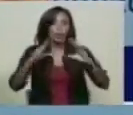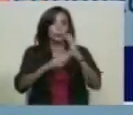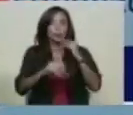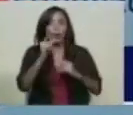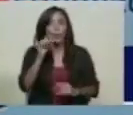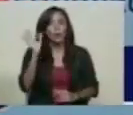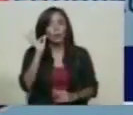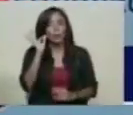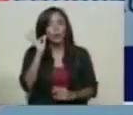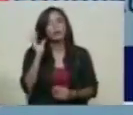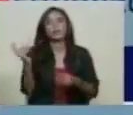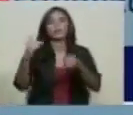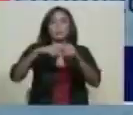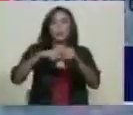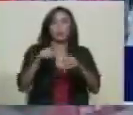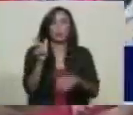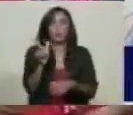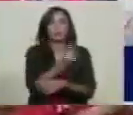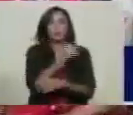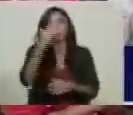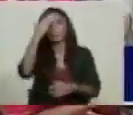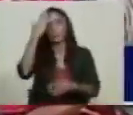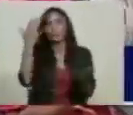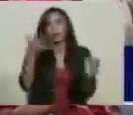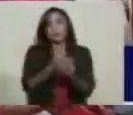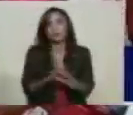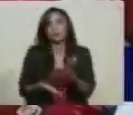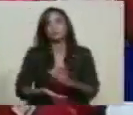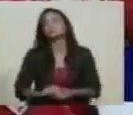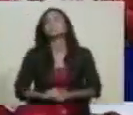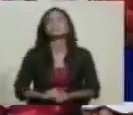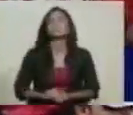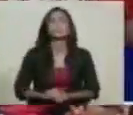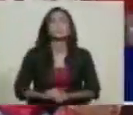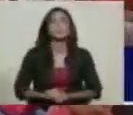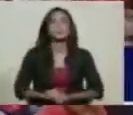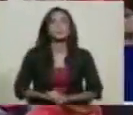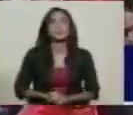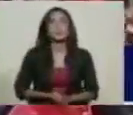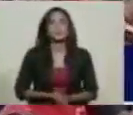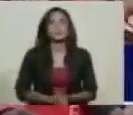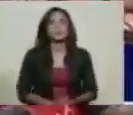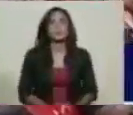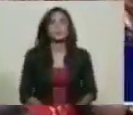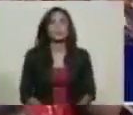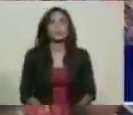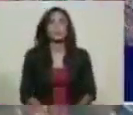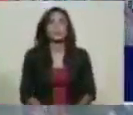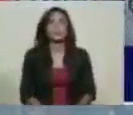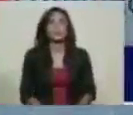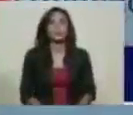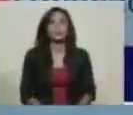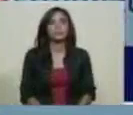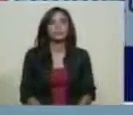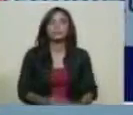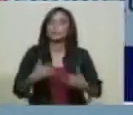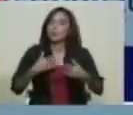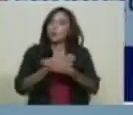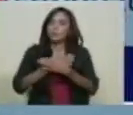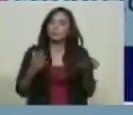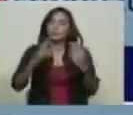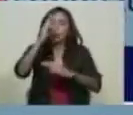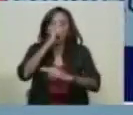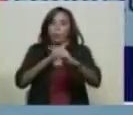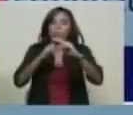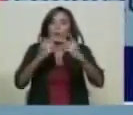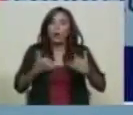de los militantes de nuestro partido esté al tanto. Para mí es un placer extraordinario dejar en el